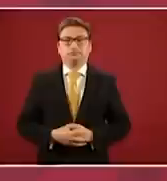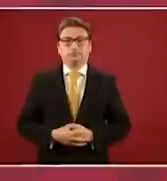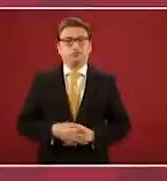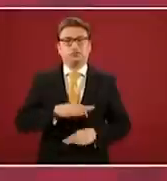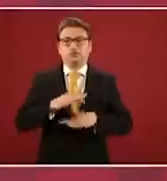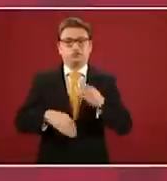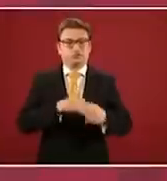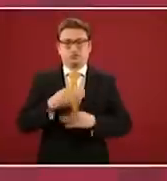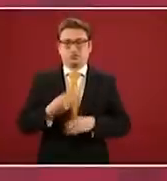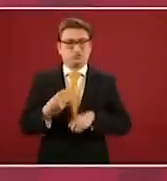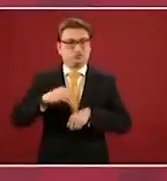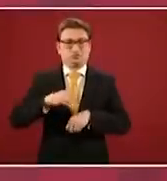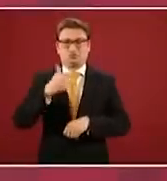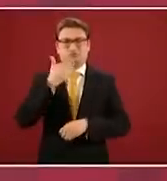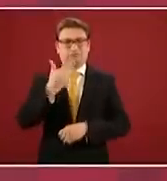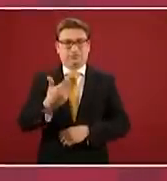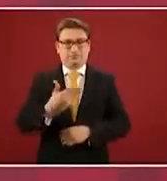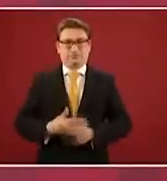Todos aportarnos bien.